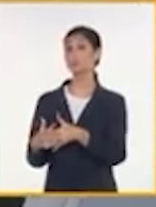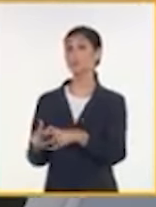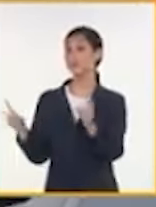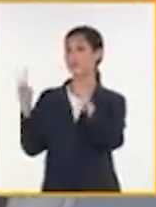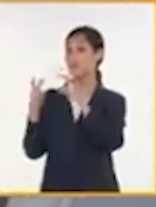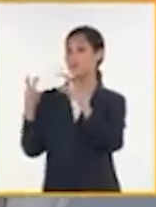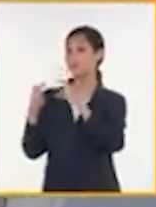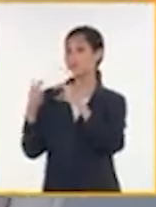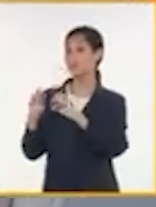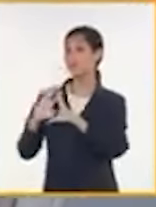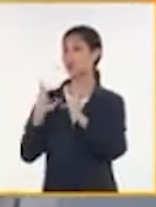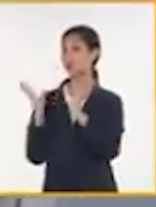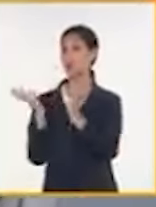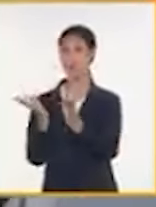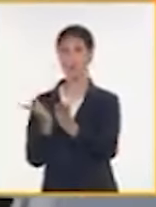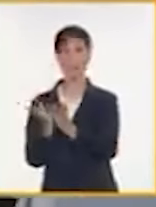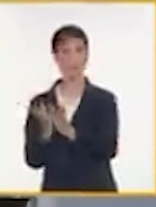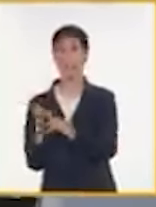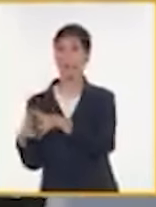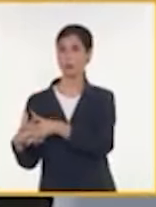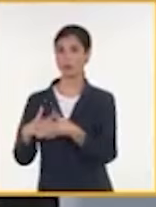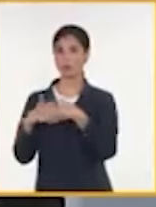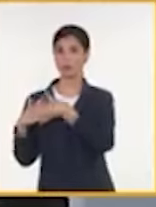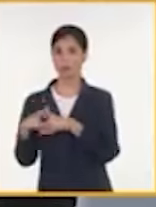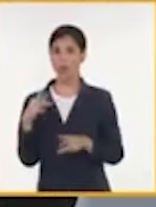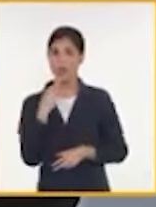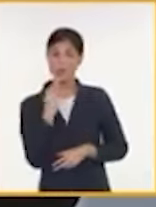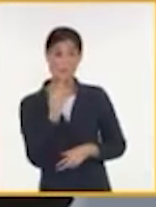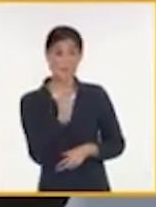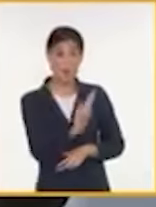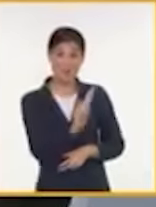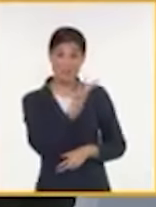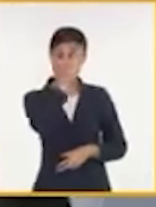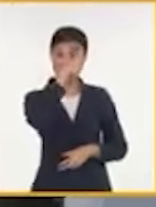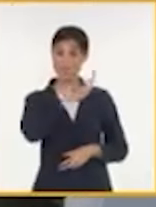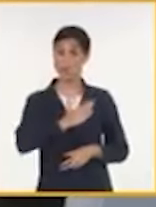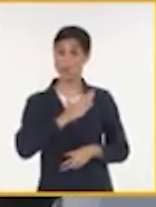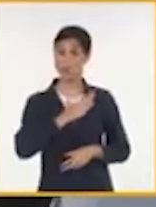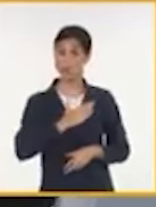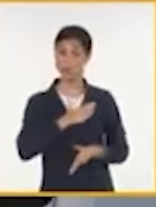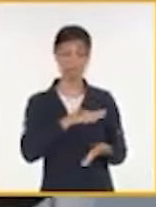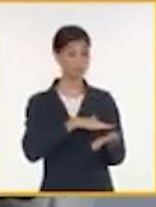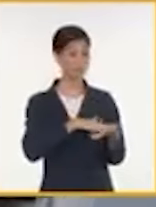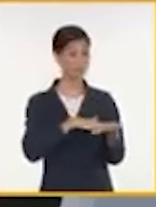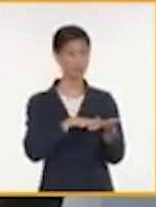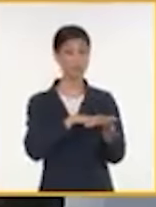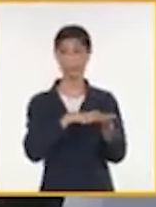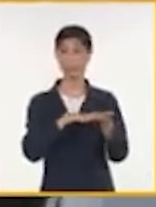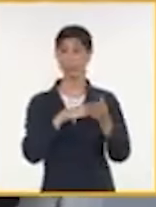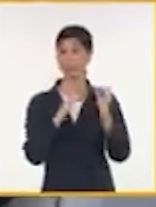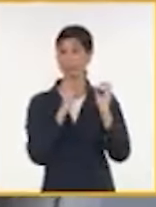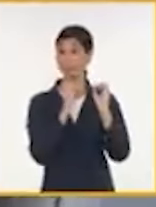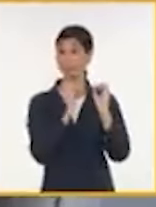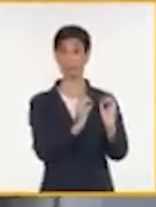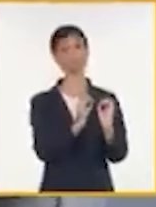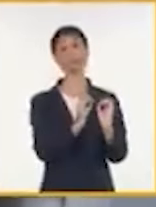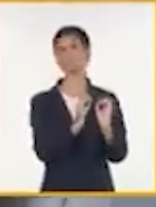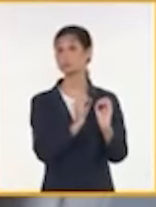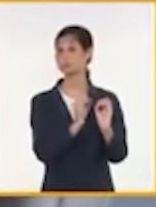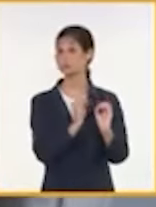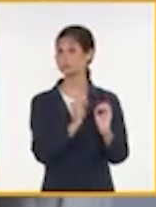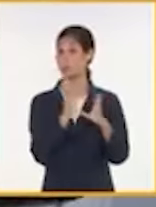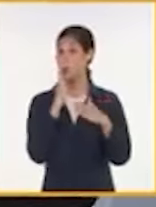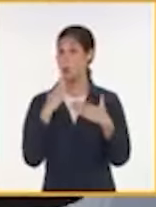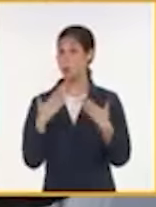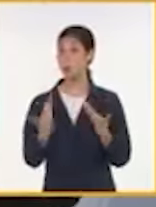hasta hoy tengamos respuesta de este eh de qué medida se aplicó contra estos individuos pero sí sabemos